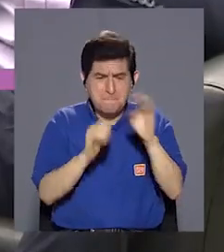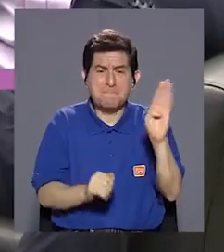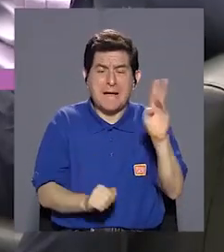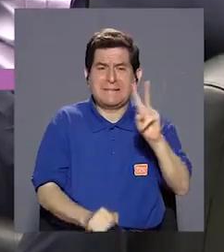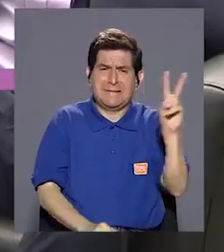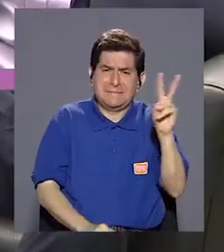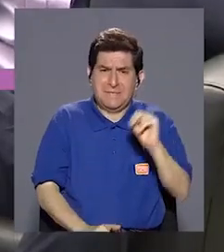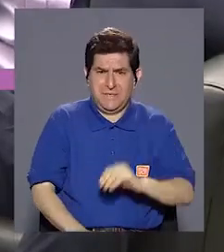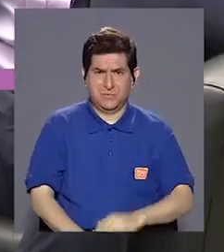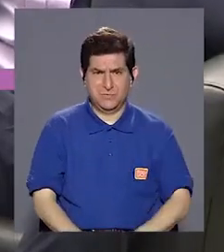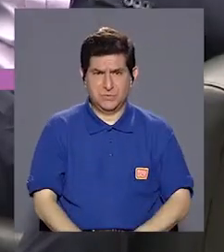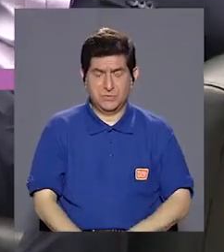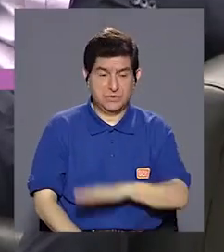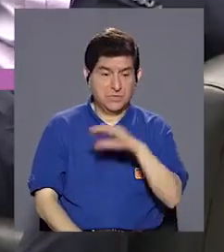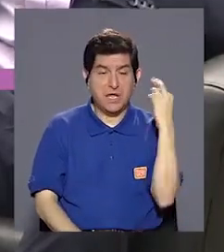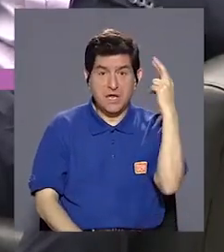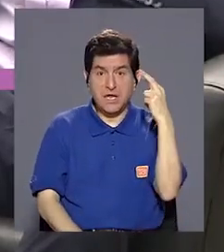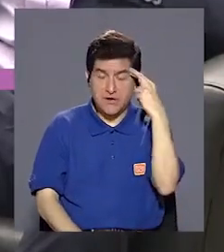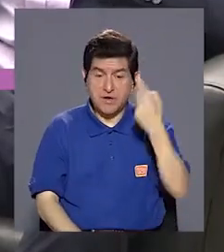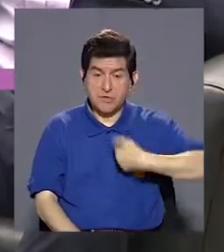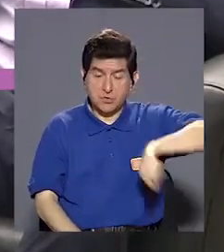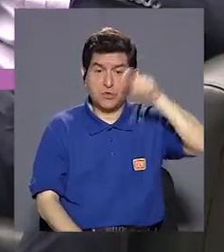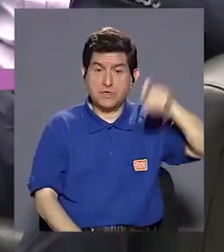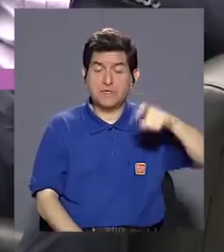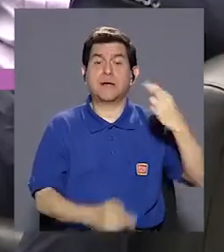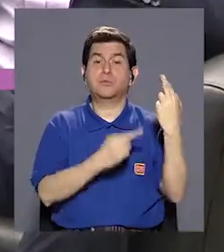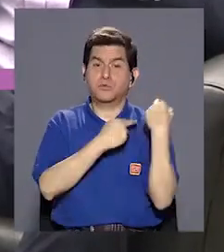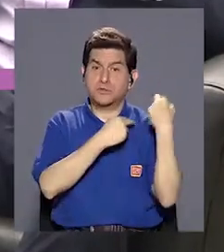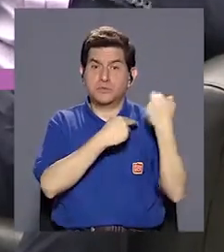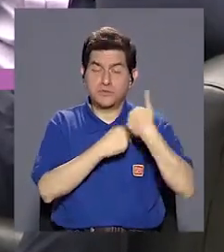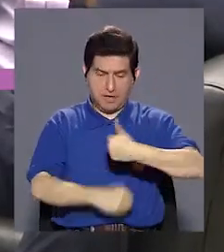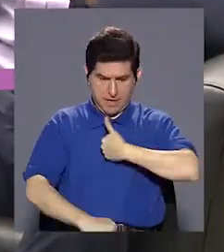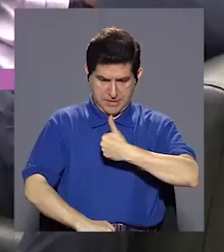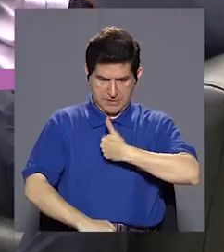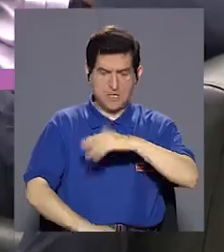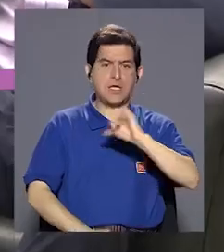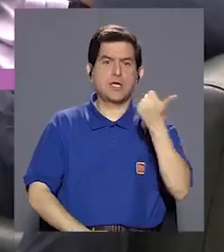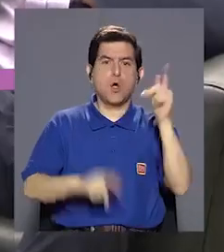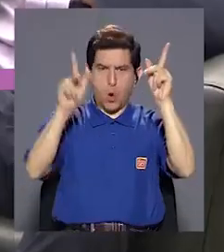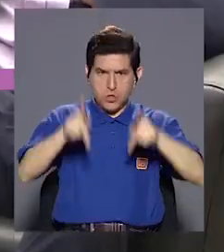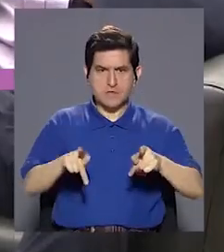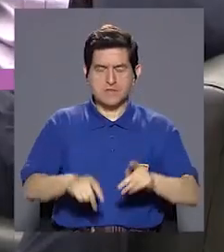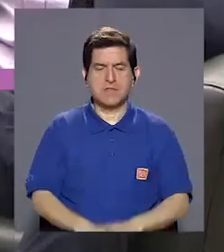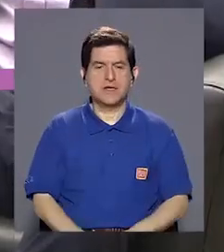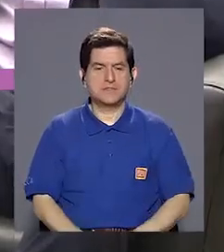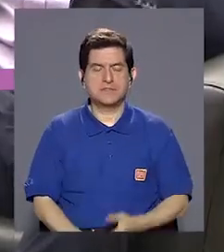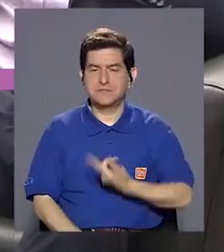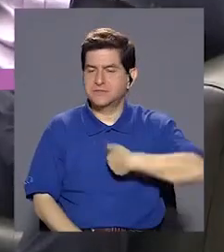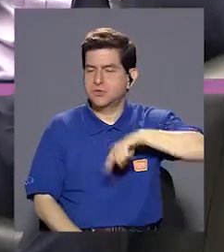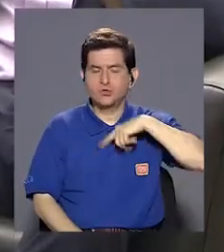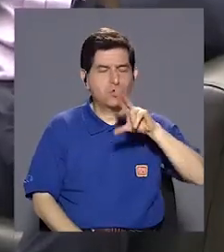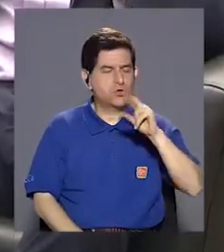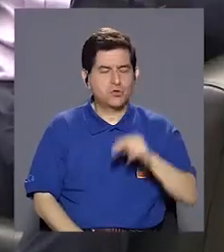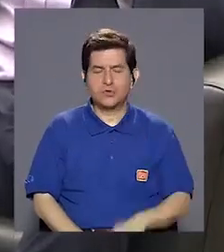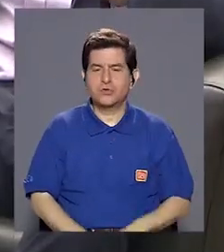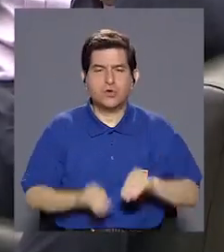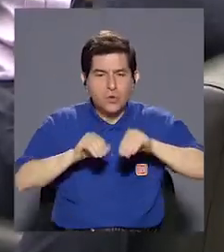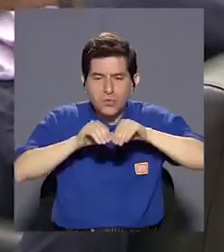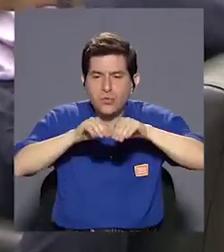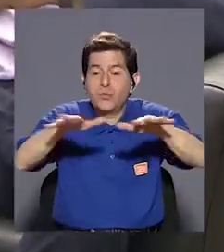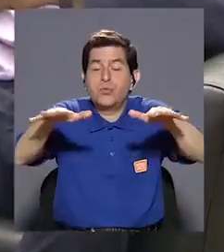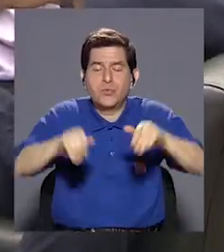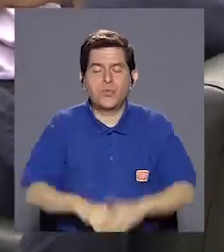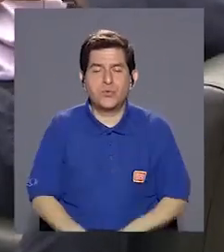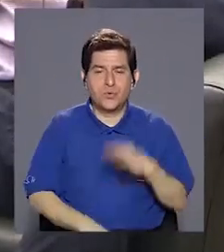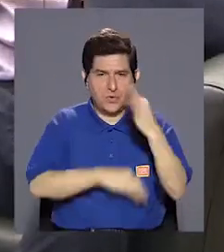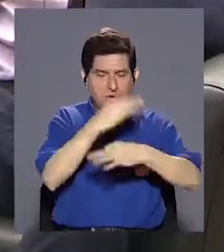de bacterias y virus, y que por eso tenemos que ser sumamente responsables con nosotros mismos y con los demás para no ser un vehículo de